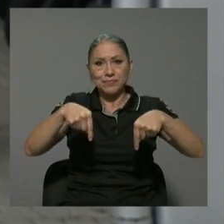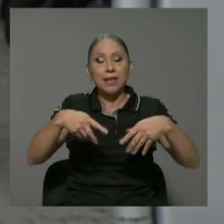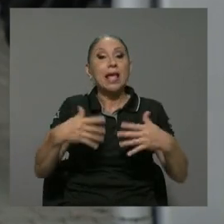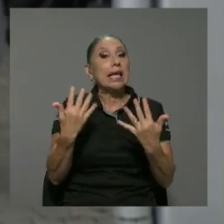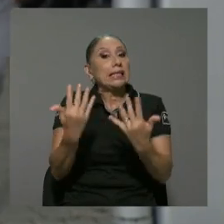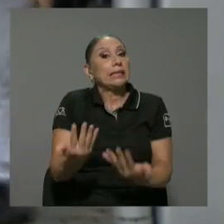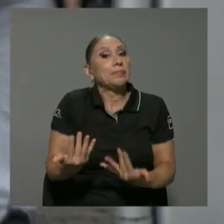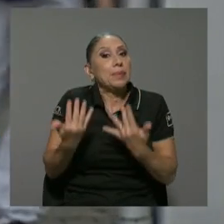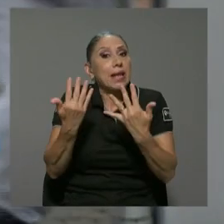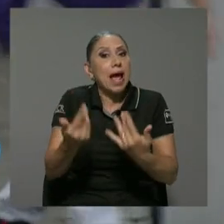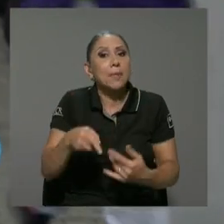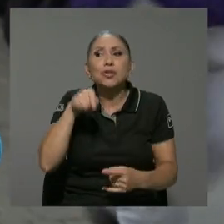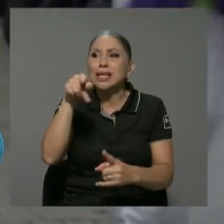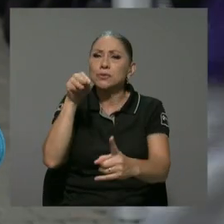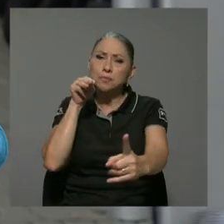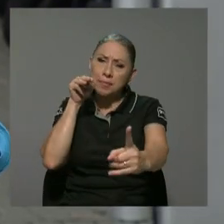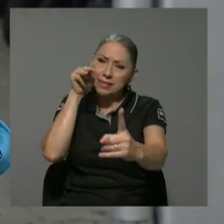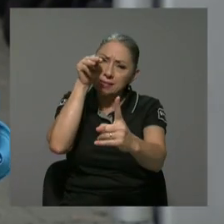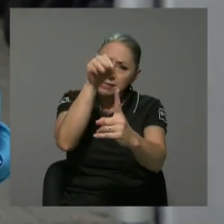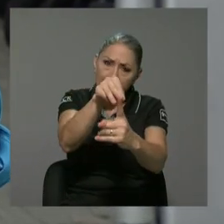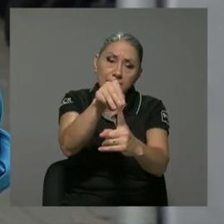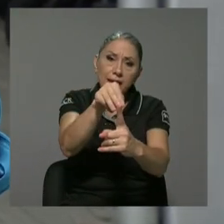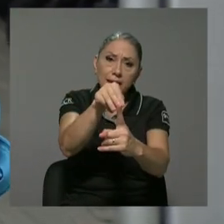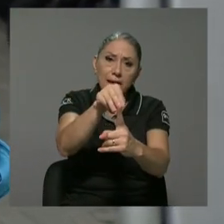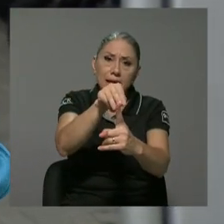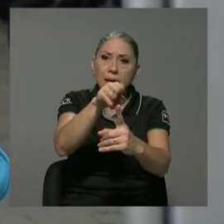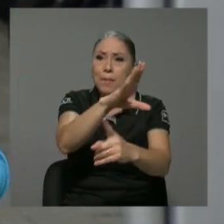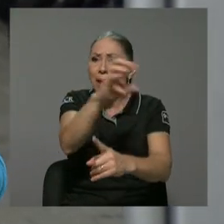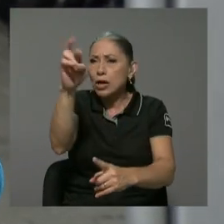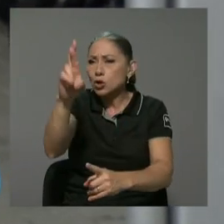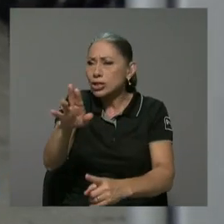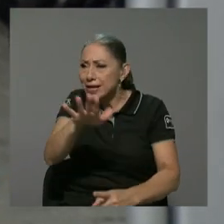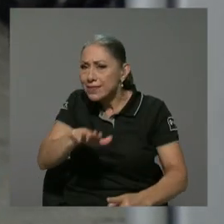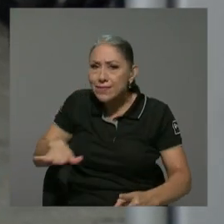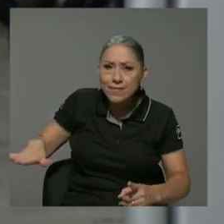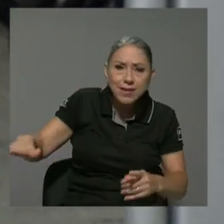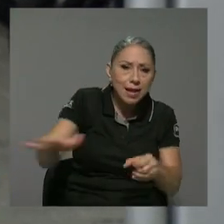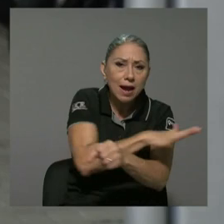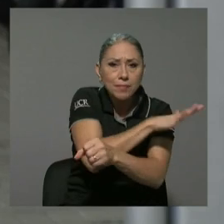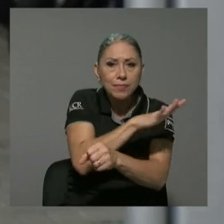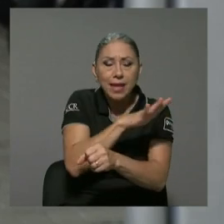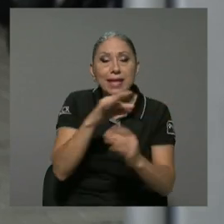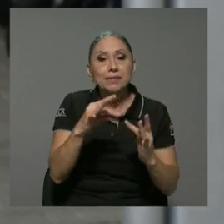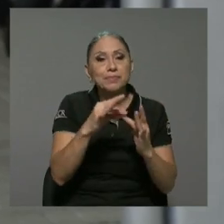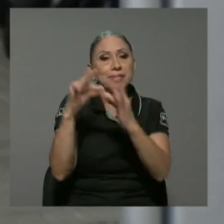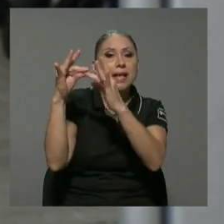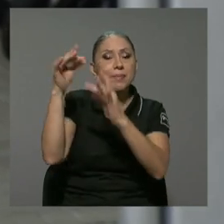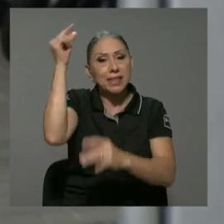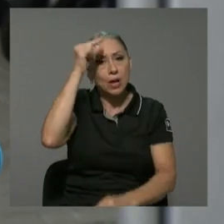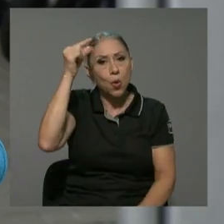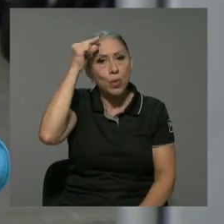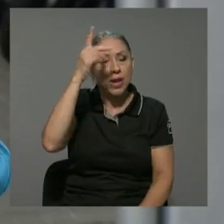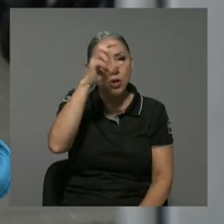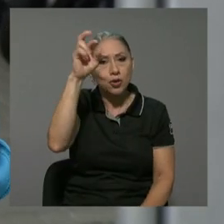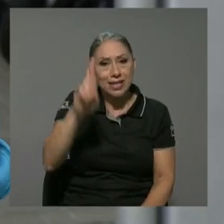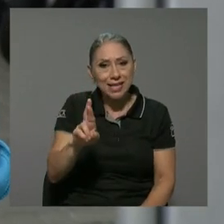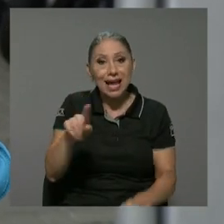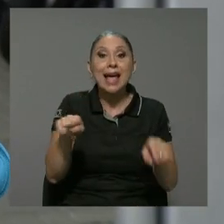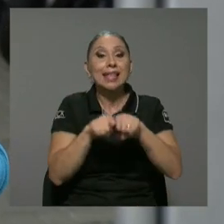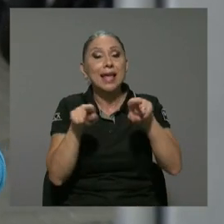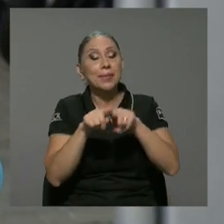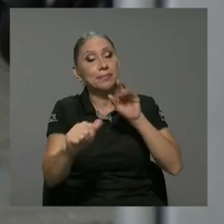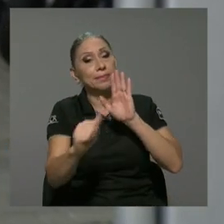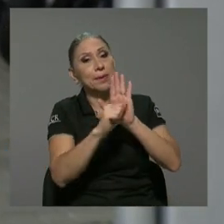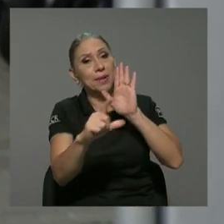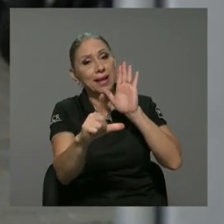sea un gran mensaje para toda Costa Rica, especialmente al gobierno de la República y también para la Asamblea